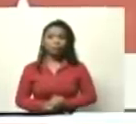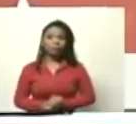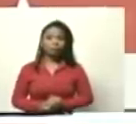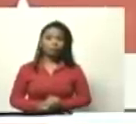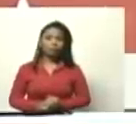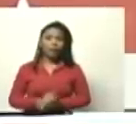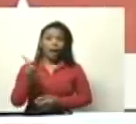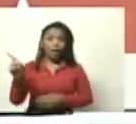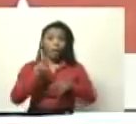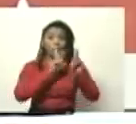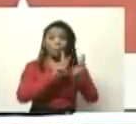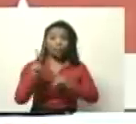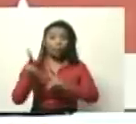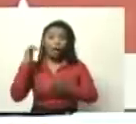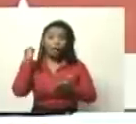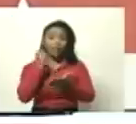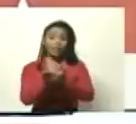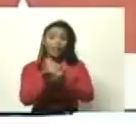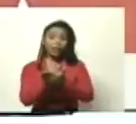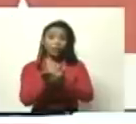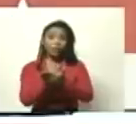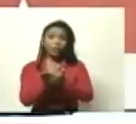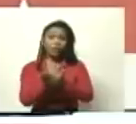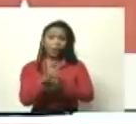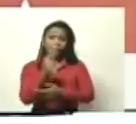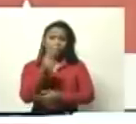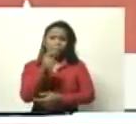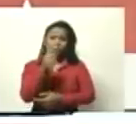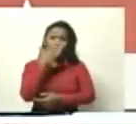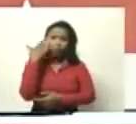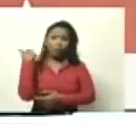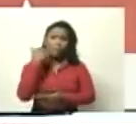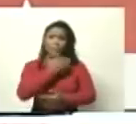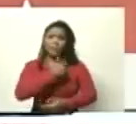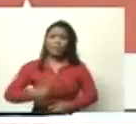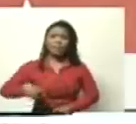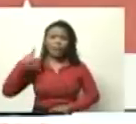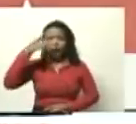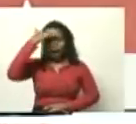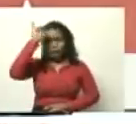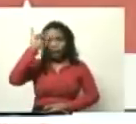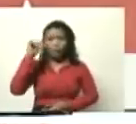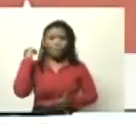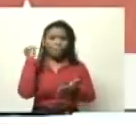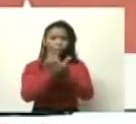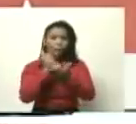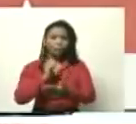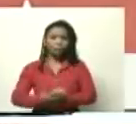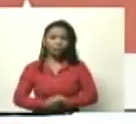Han planificado asesinatos de... Bueno, hace poco asesinaron a un presidente en Haití.